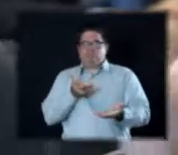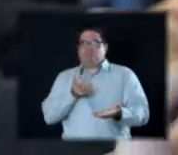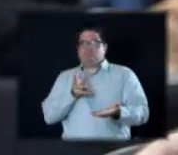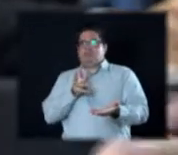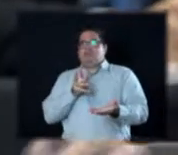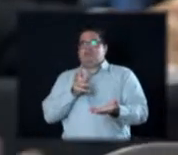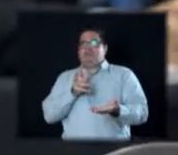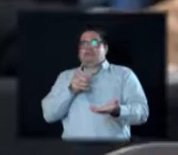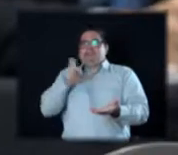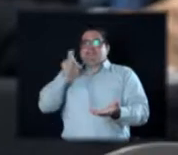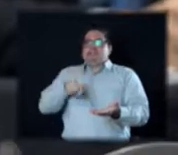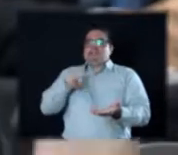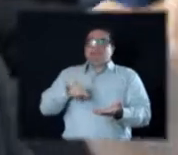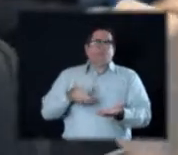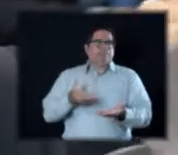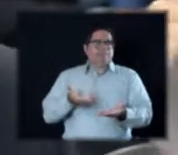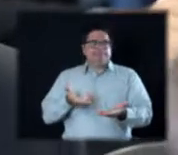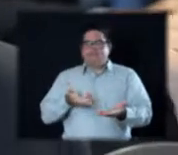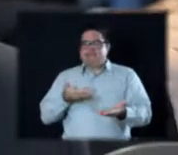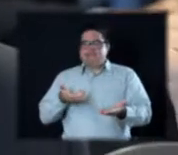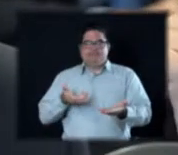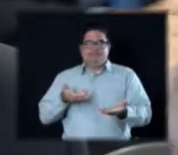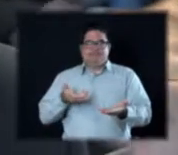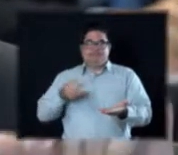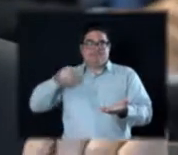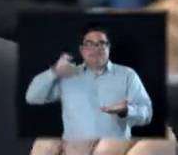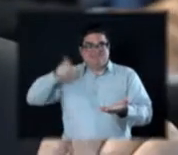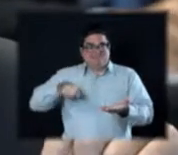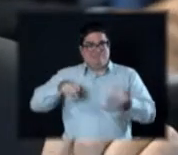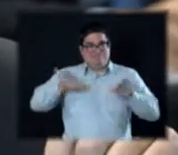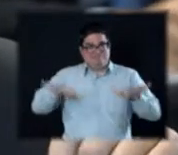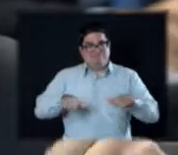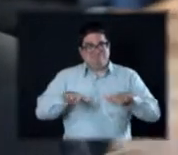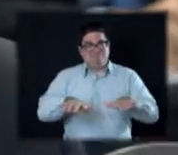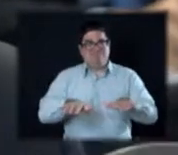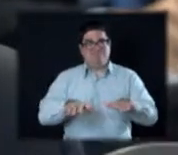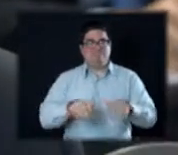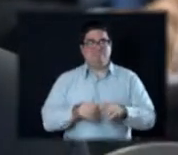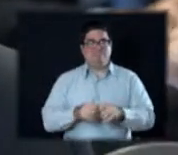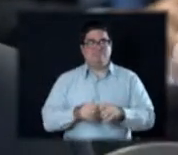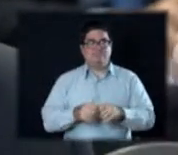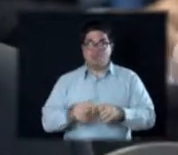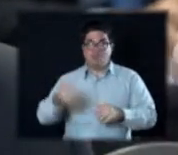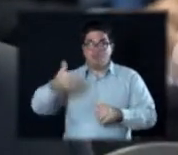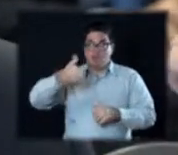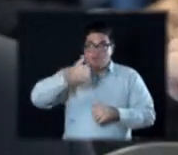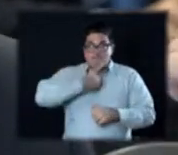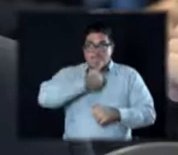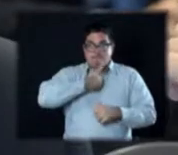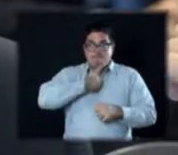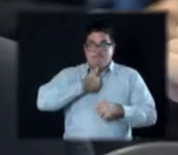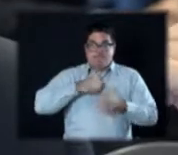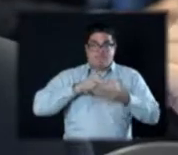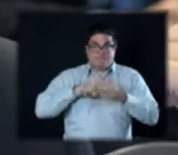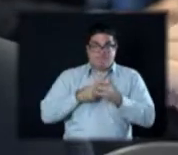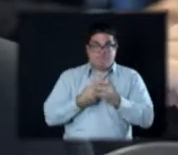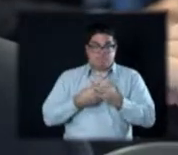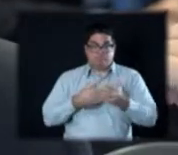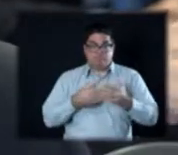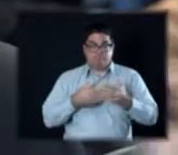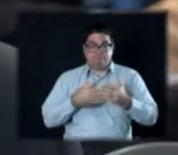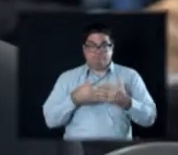los créditos fiscales y de las exenciones fiscales, porque una vez lo conozcamos, vamos a tener que tomar acción.